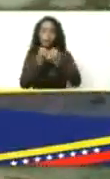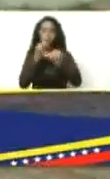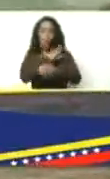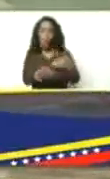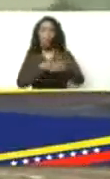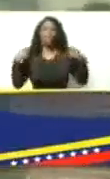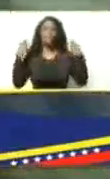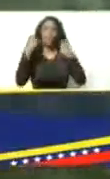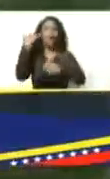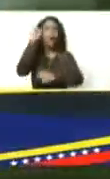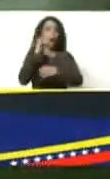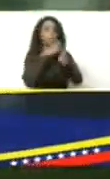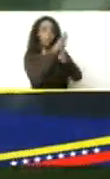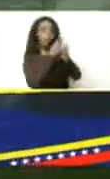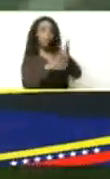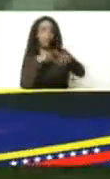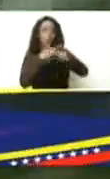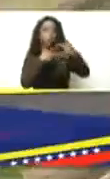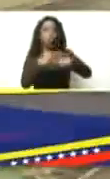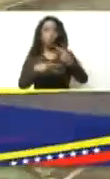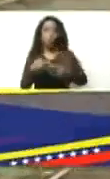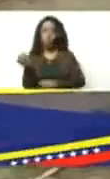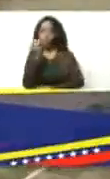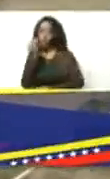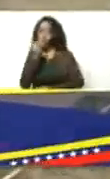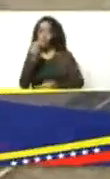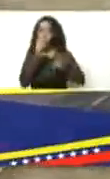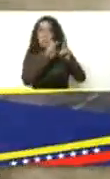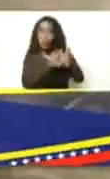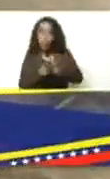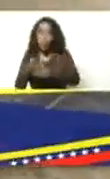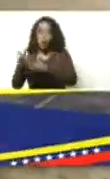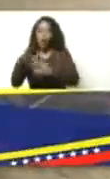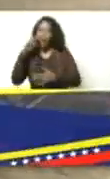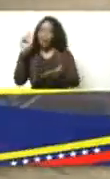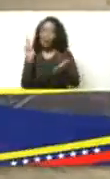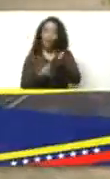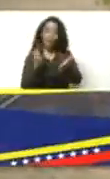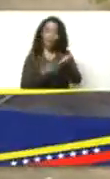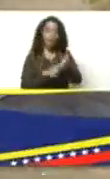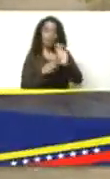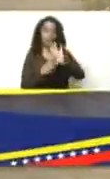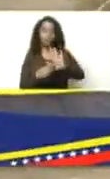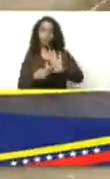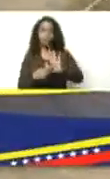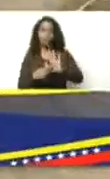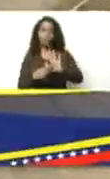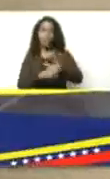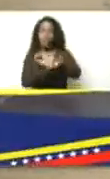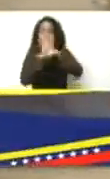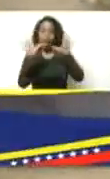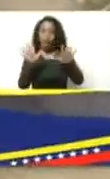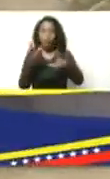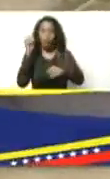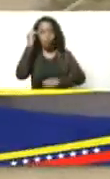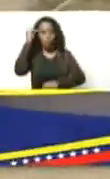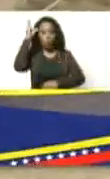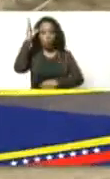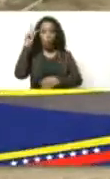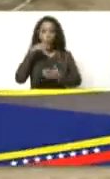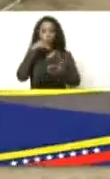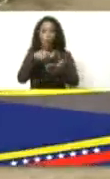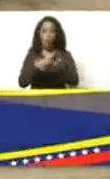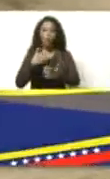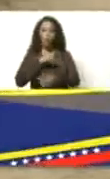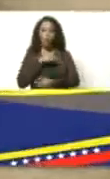popular tenga un esquema productivo agroalimentario planificado desde su realidad concreta, desde sus potencialidades, como las mencionaba